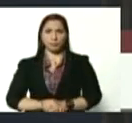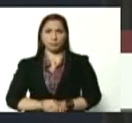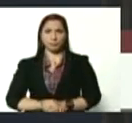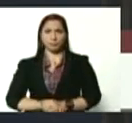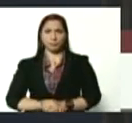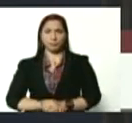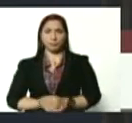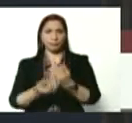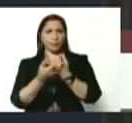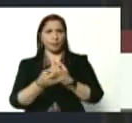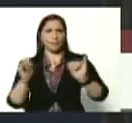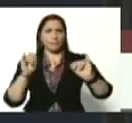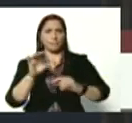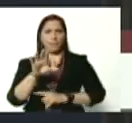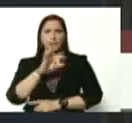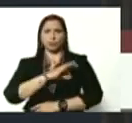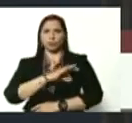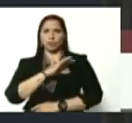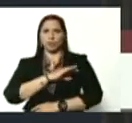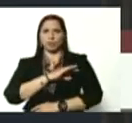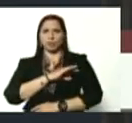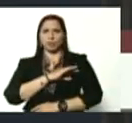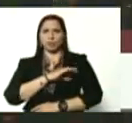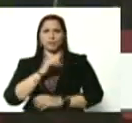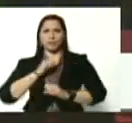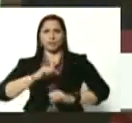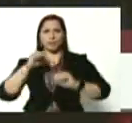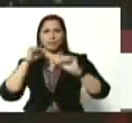e independencia y patria socialista